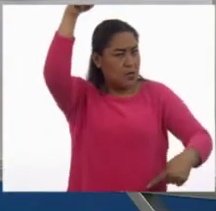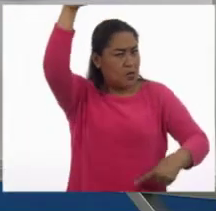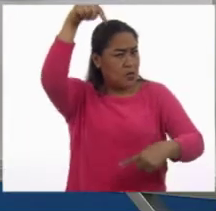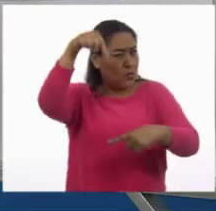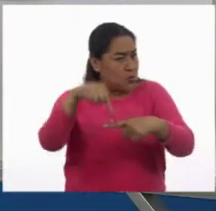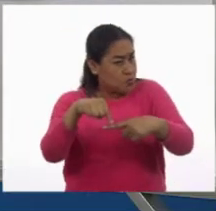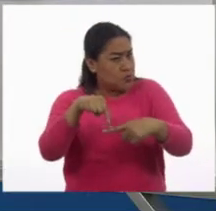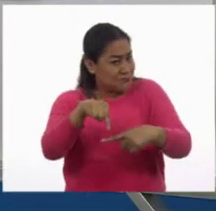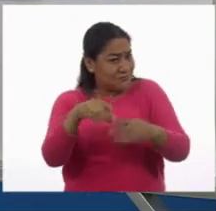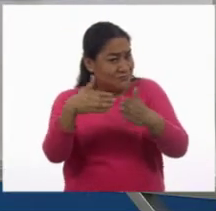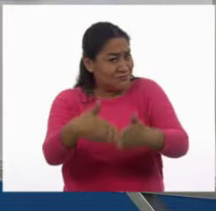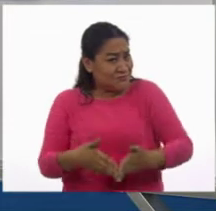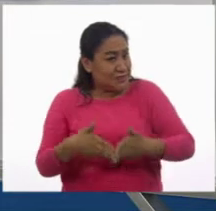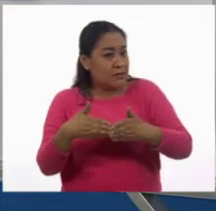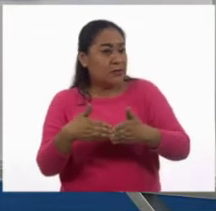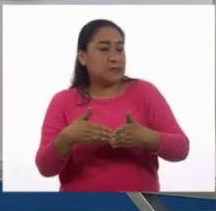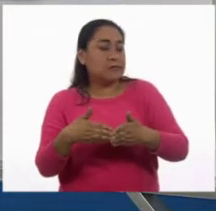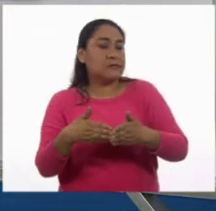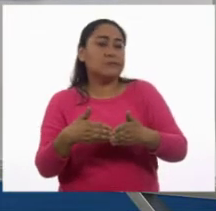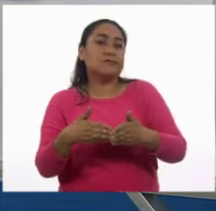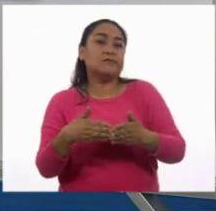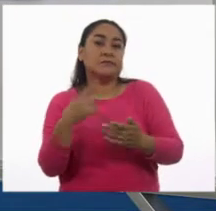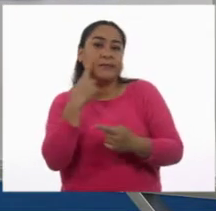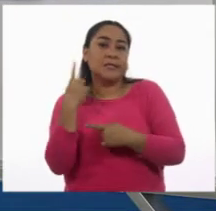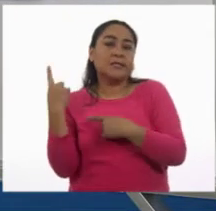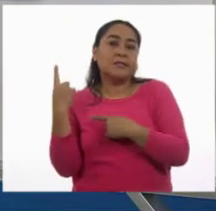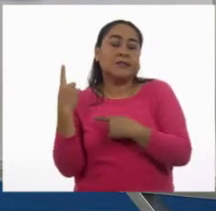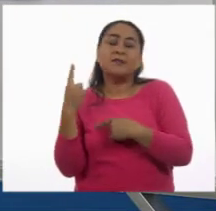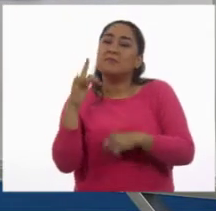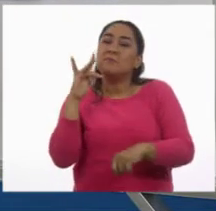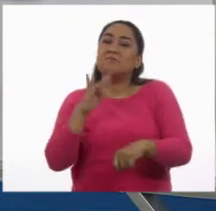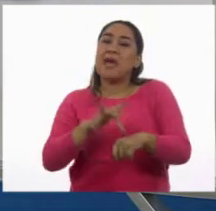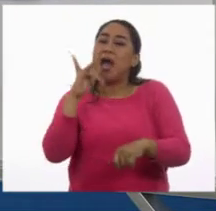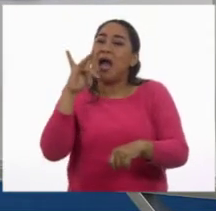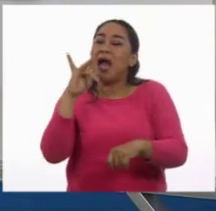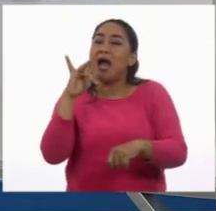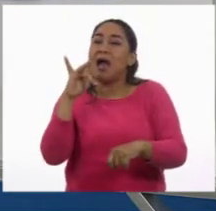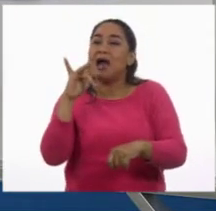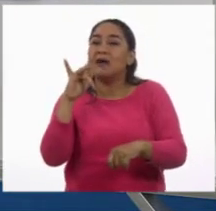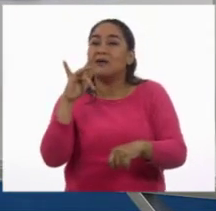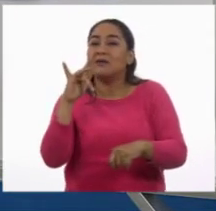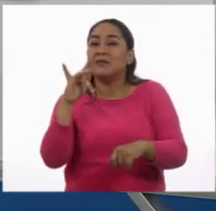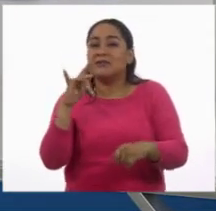3H, ay, tocado. Tocado.